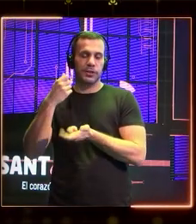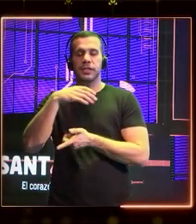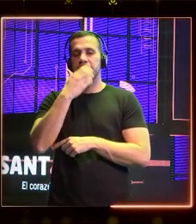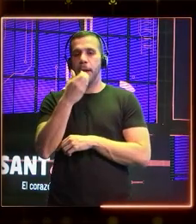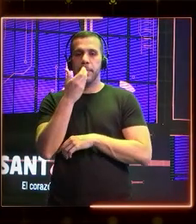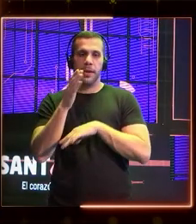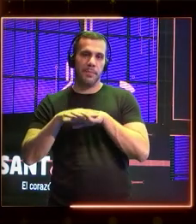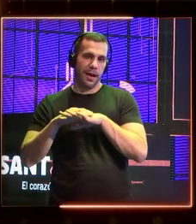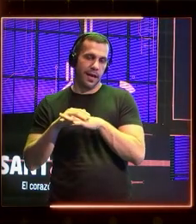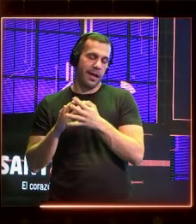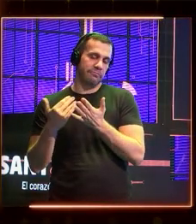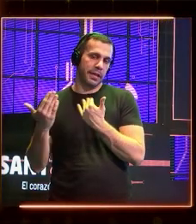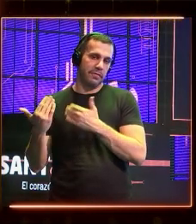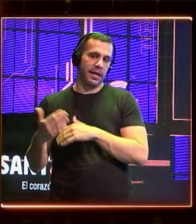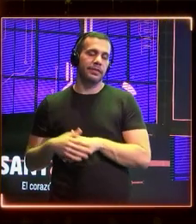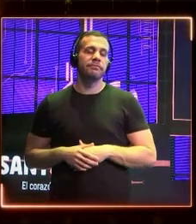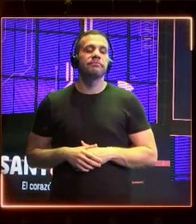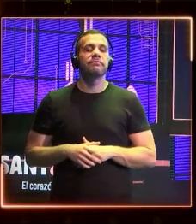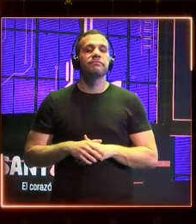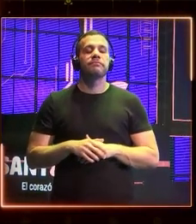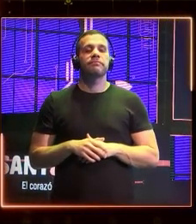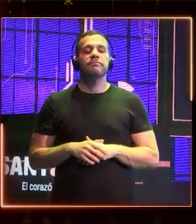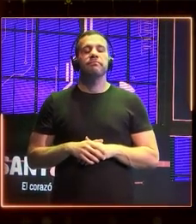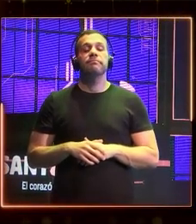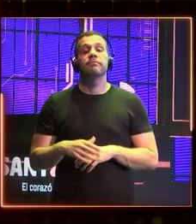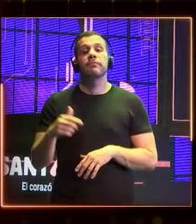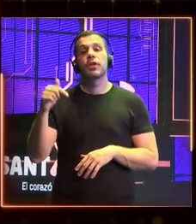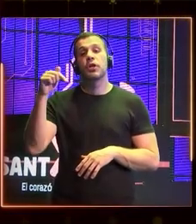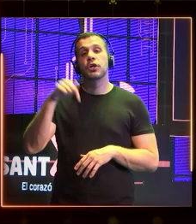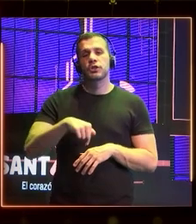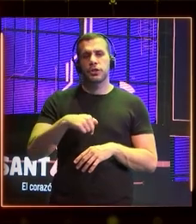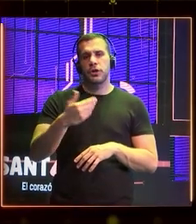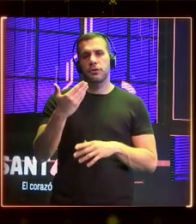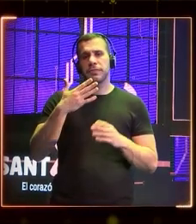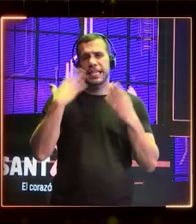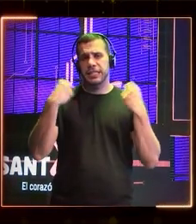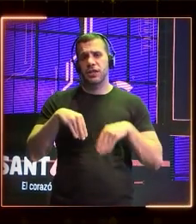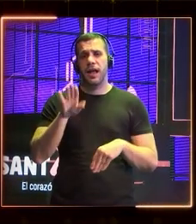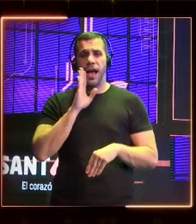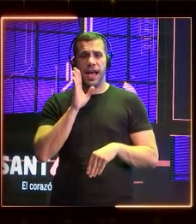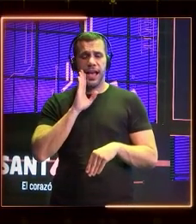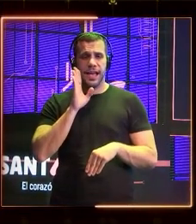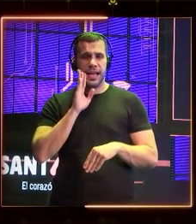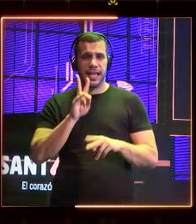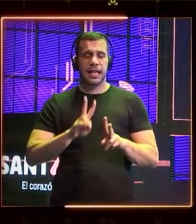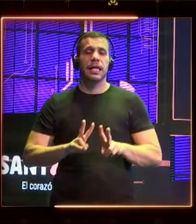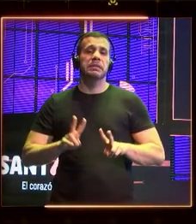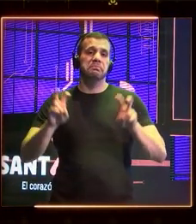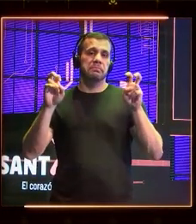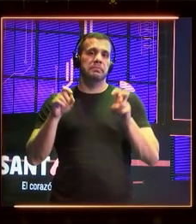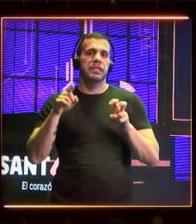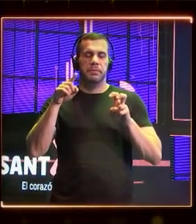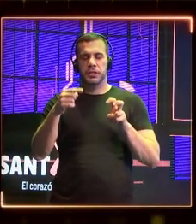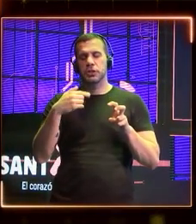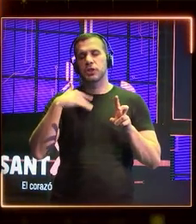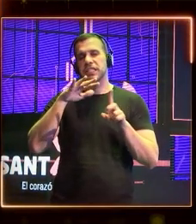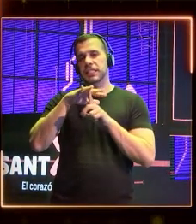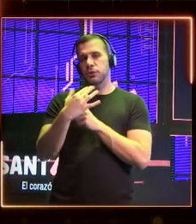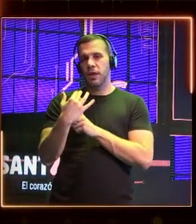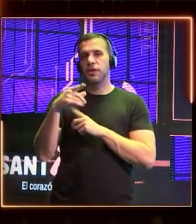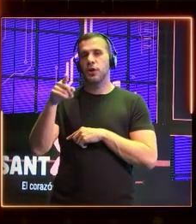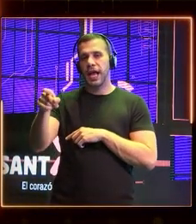realmente me enamoré cuando fui aquella parte trasera de kiosco imaginaos kiosco un montón de